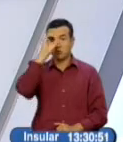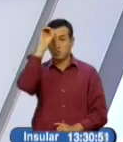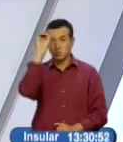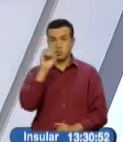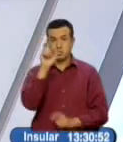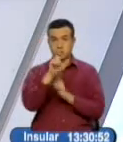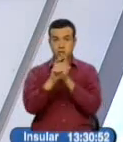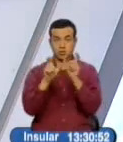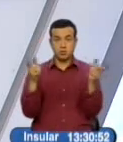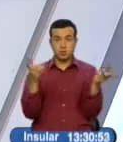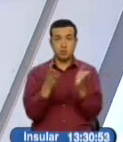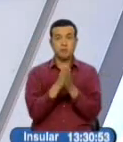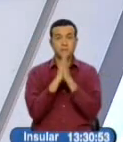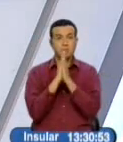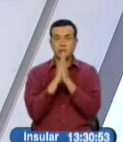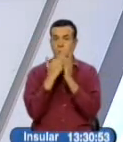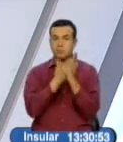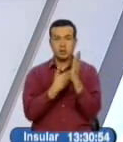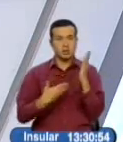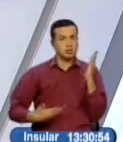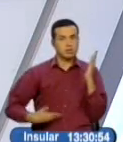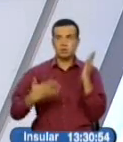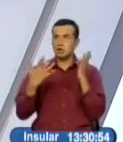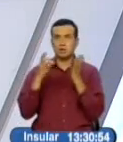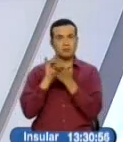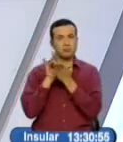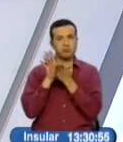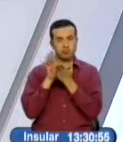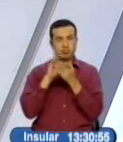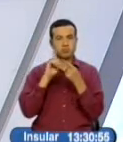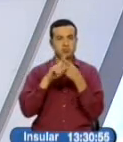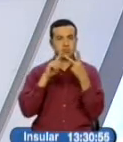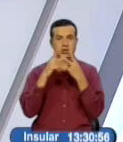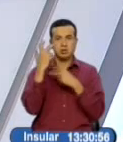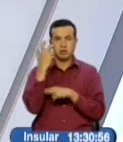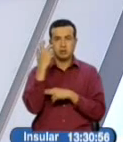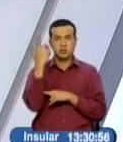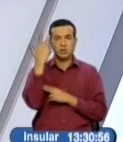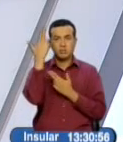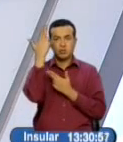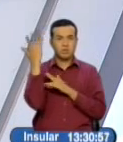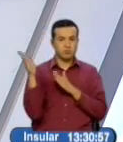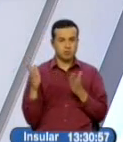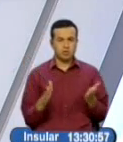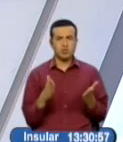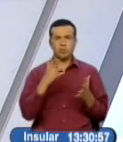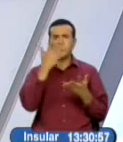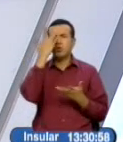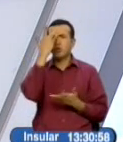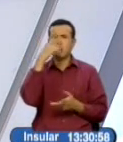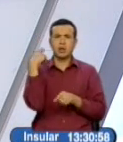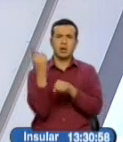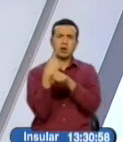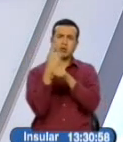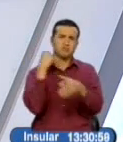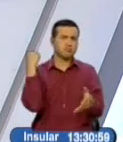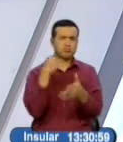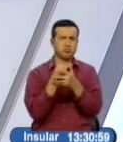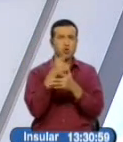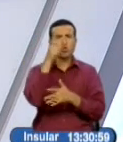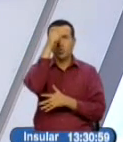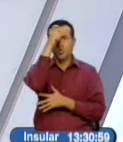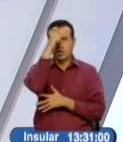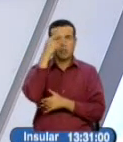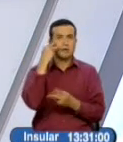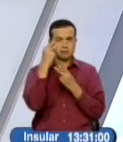90% de los ciudadanos piden la salida del presidente Michel Temer. Además, 13 militares muertos luego de estrellarse un helicóptero en Turquía.